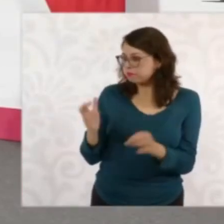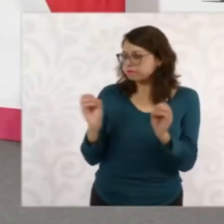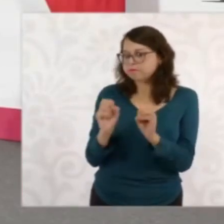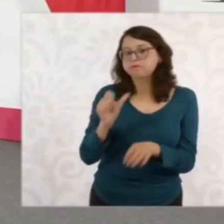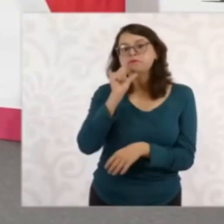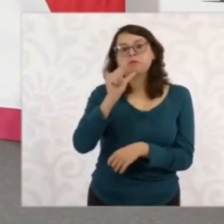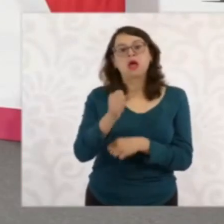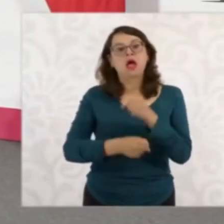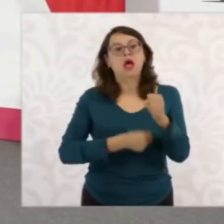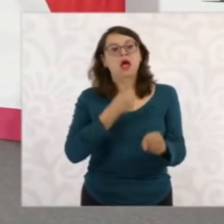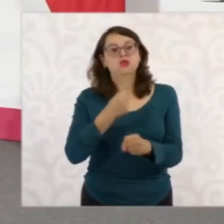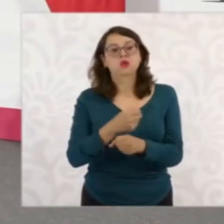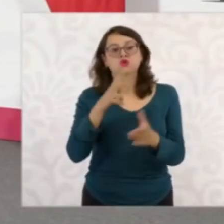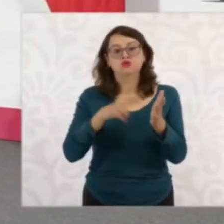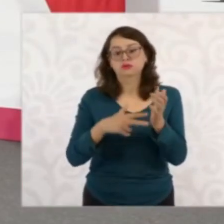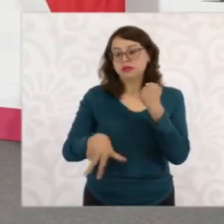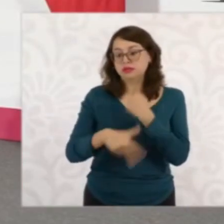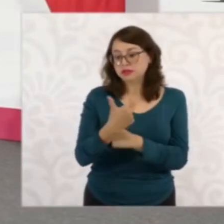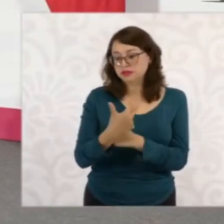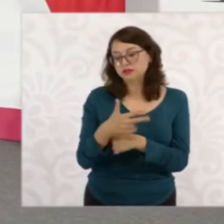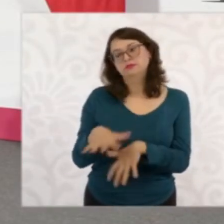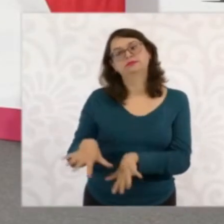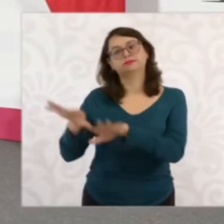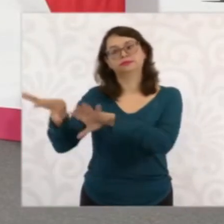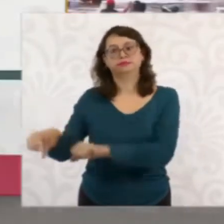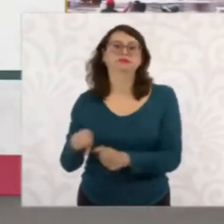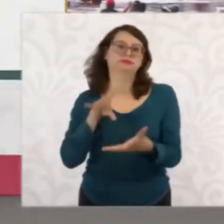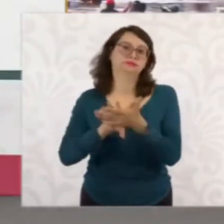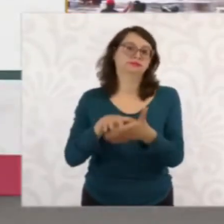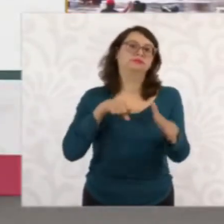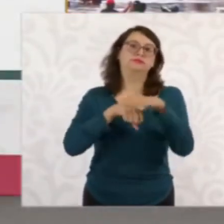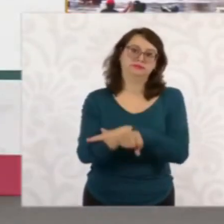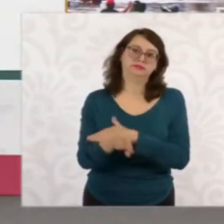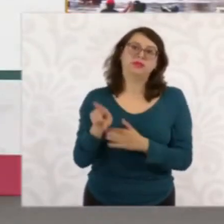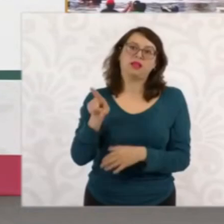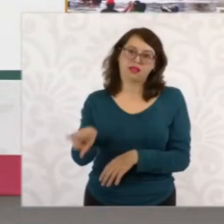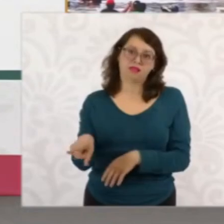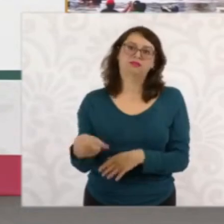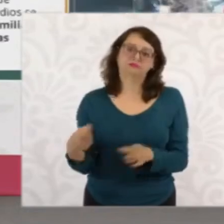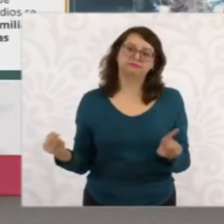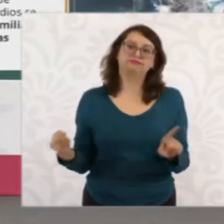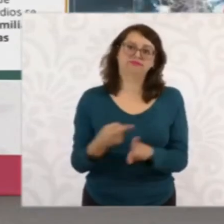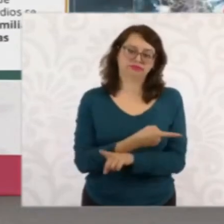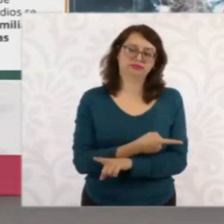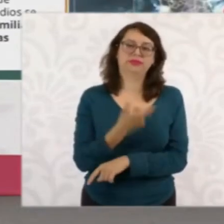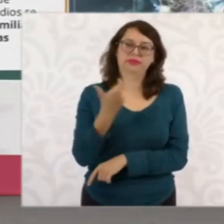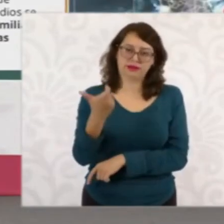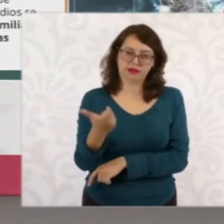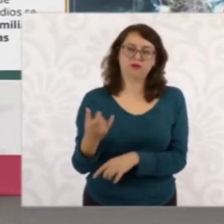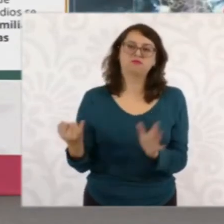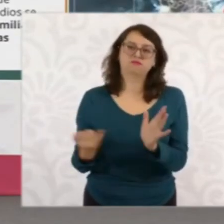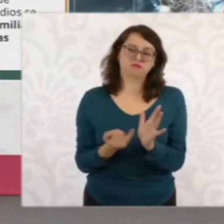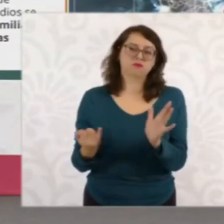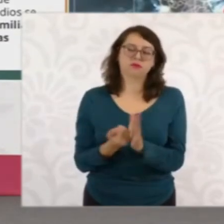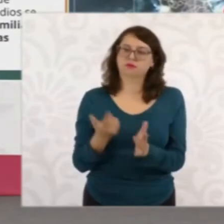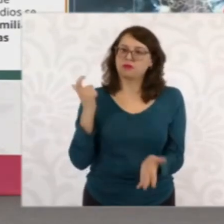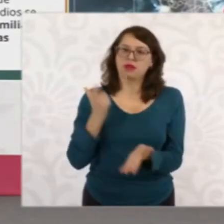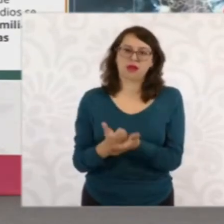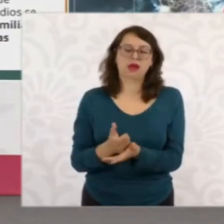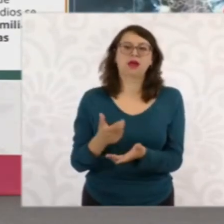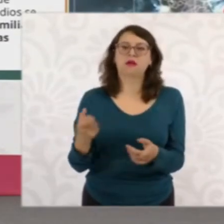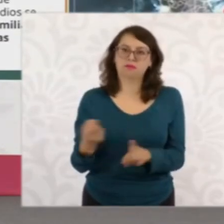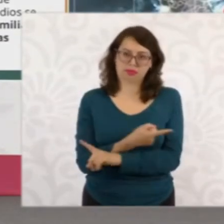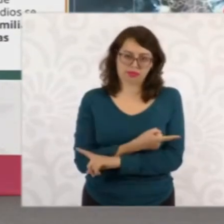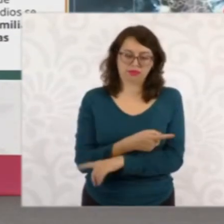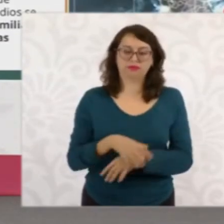2013 finalmente Granier fue detenido por peculado y evasión fiscal. La siguiente, por favor. En el de Peña Nieto